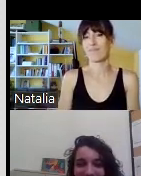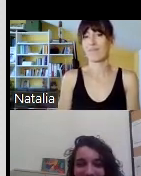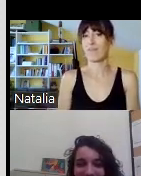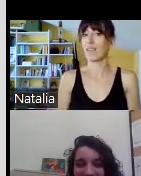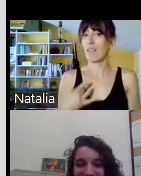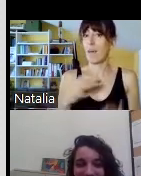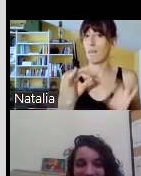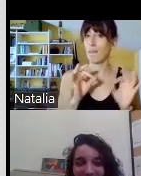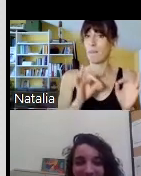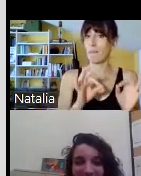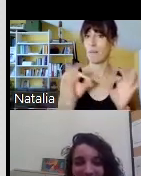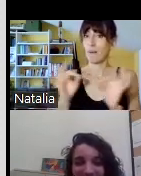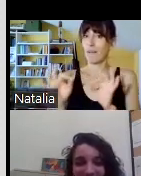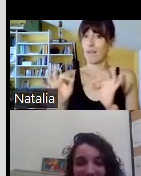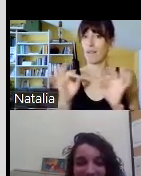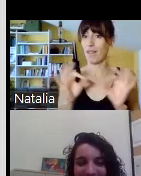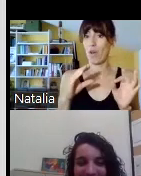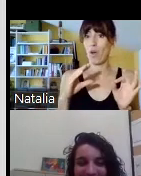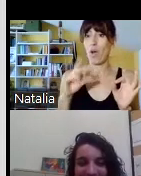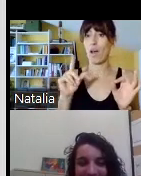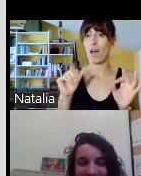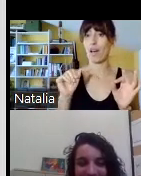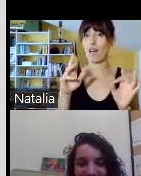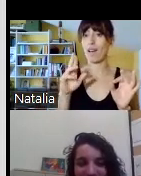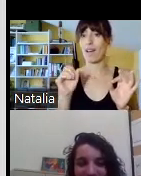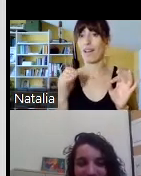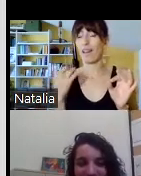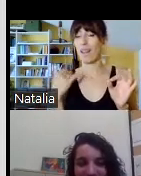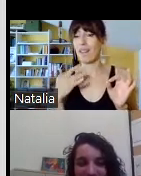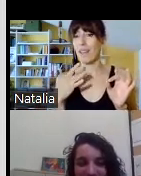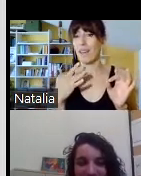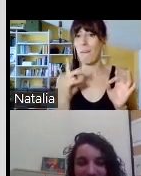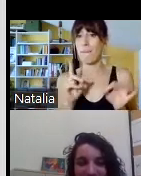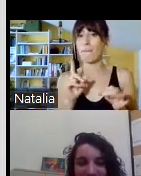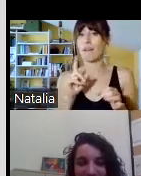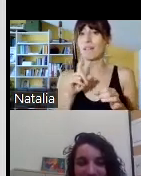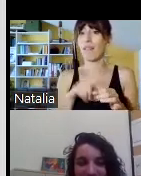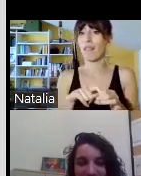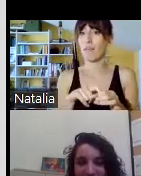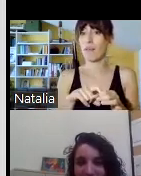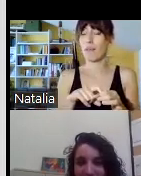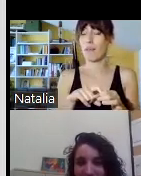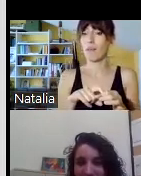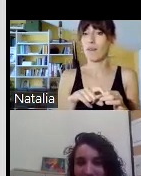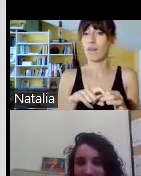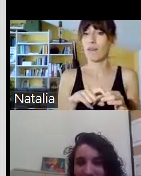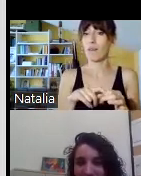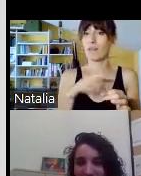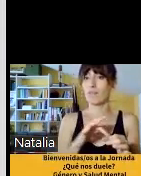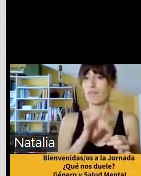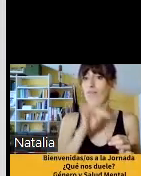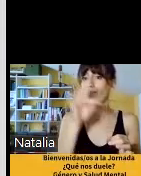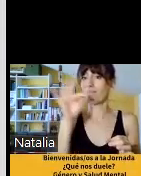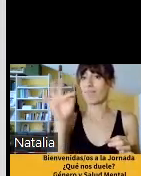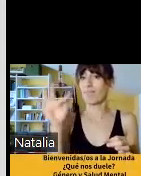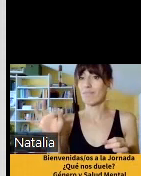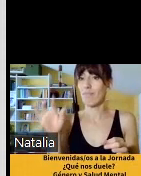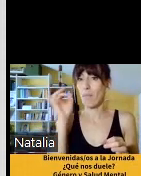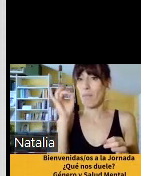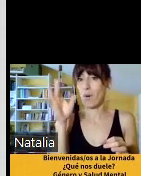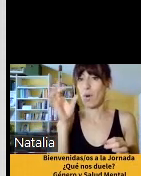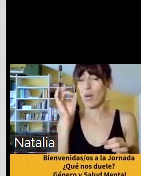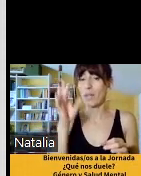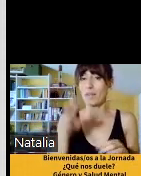preparado, ¿verdad, Clara? Para la participación de nuestra siguiente ponente, que